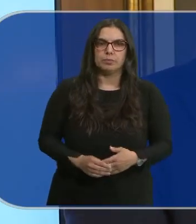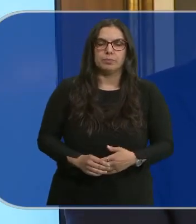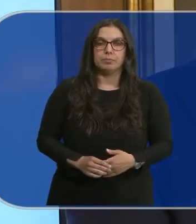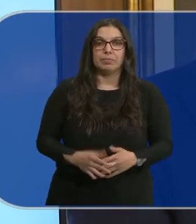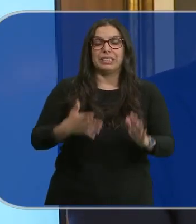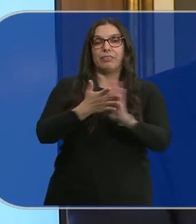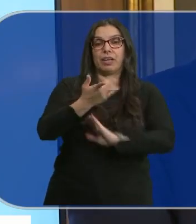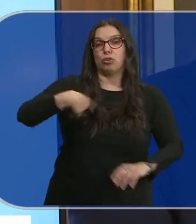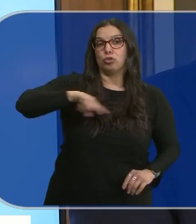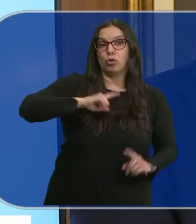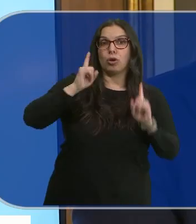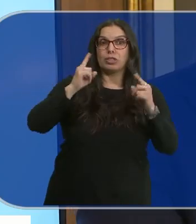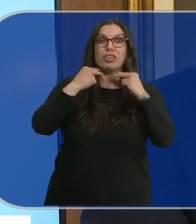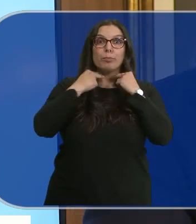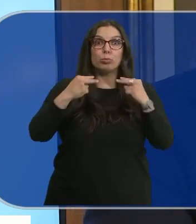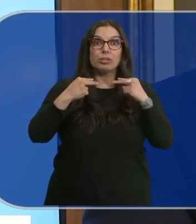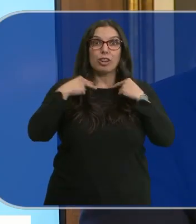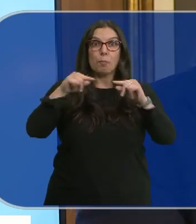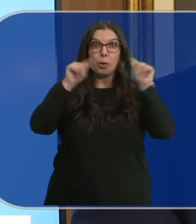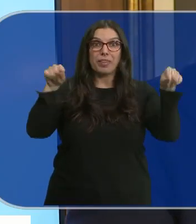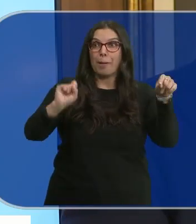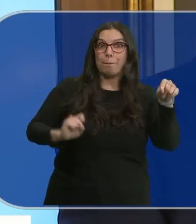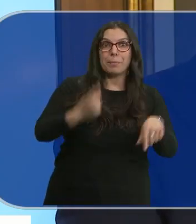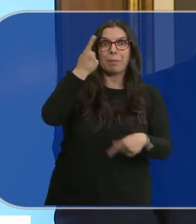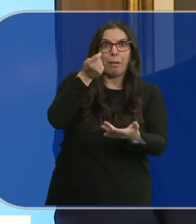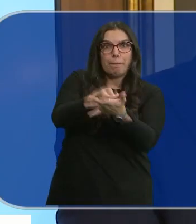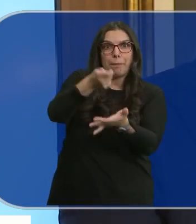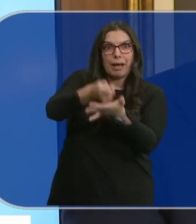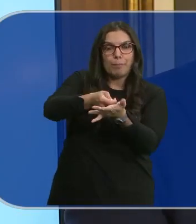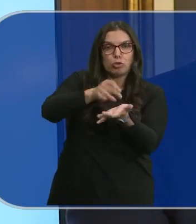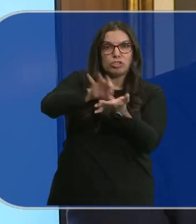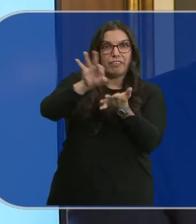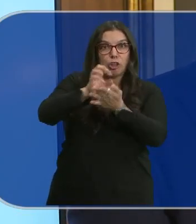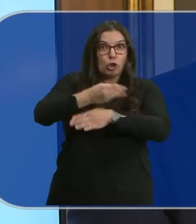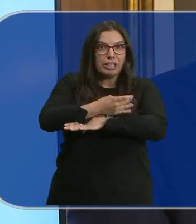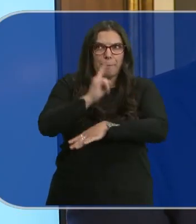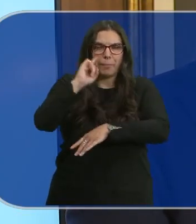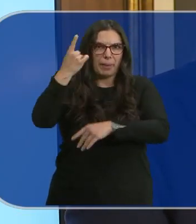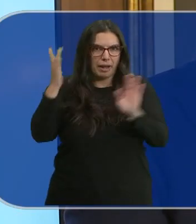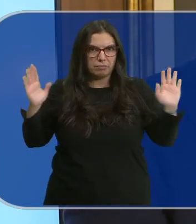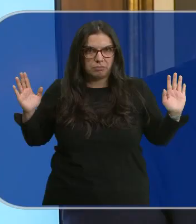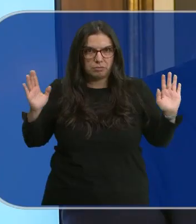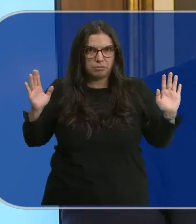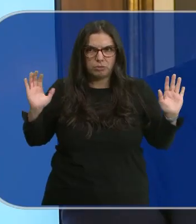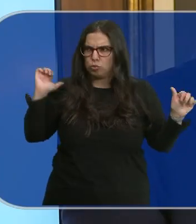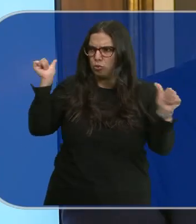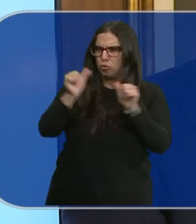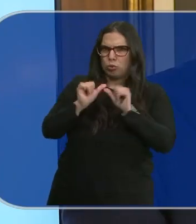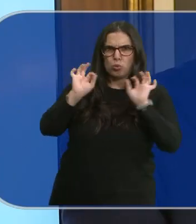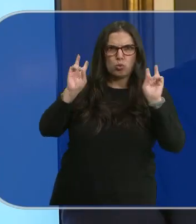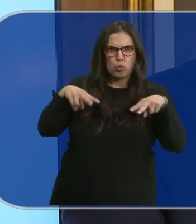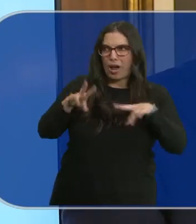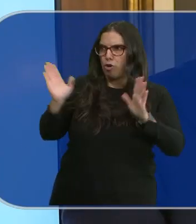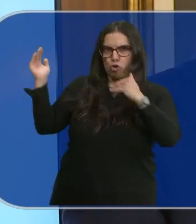Seríamos, en nuestro caso, la primera Diputación de España en pagar por un servicio ferroviario. Y, en segundo